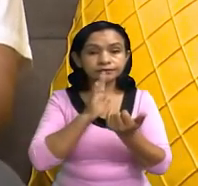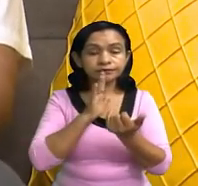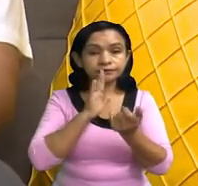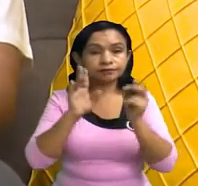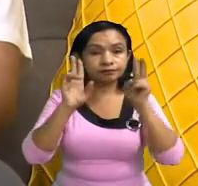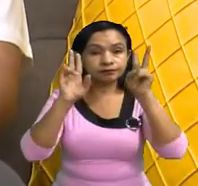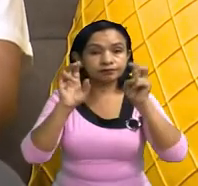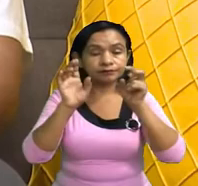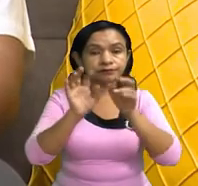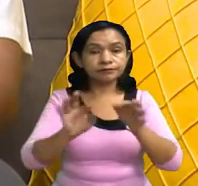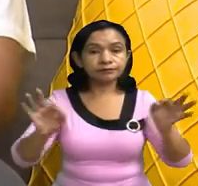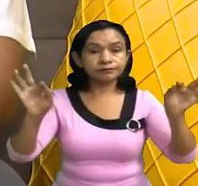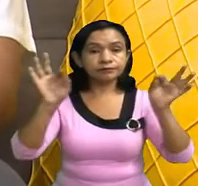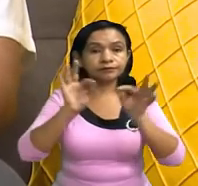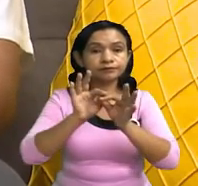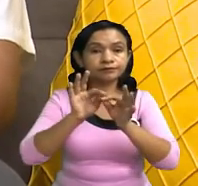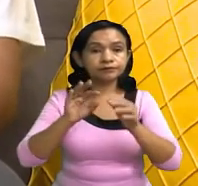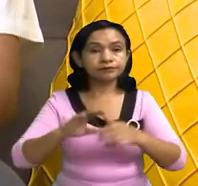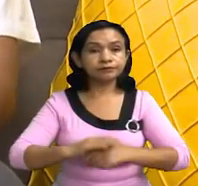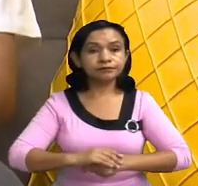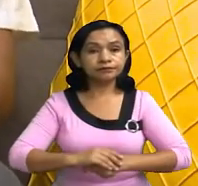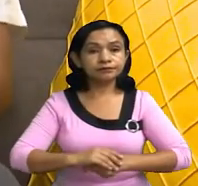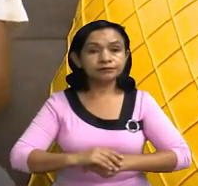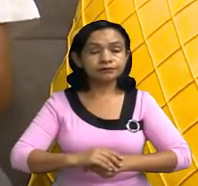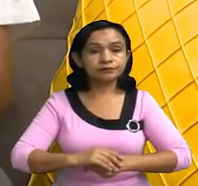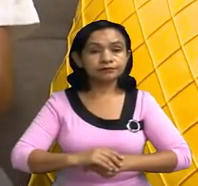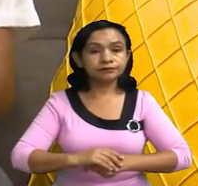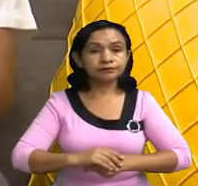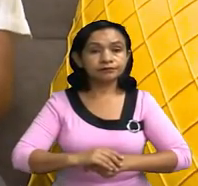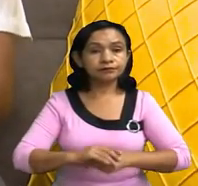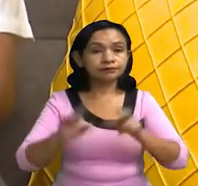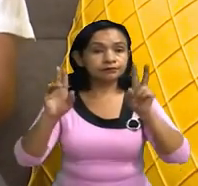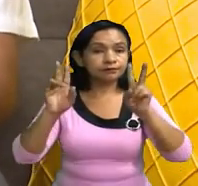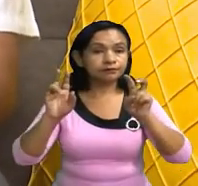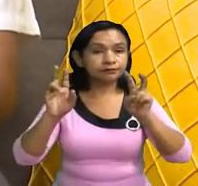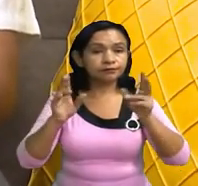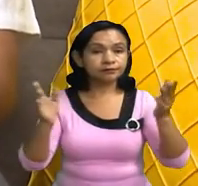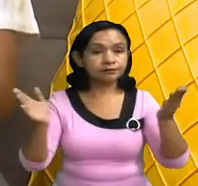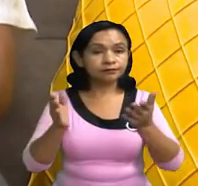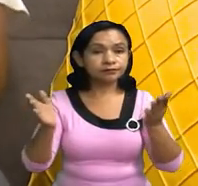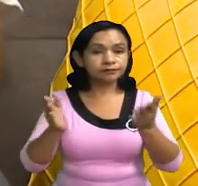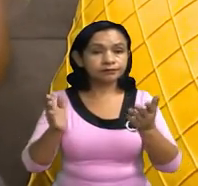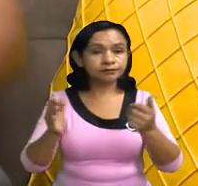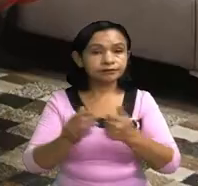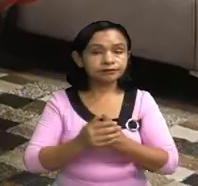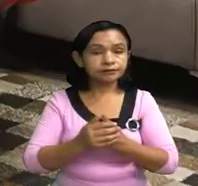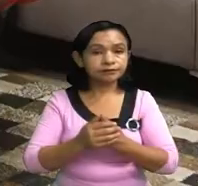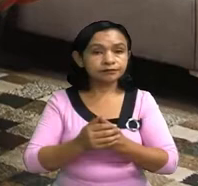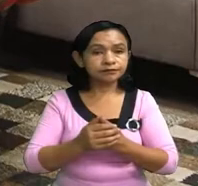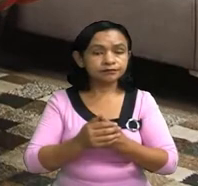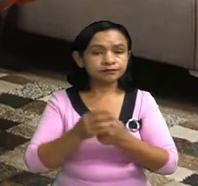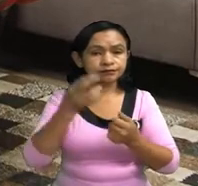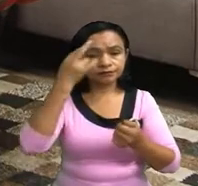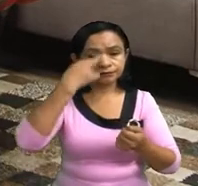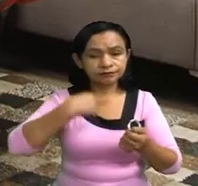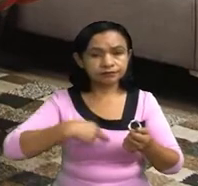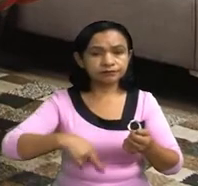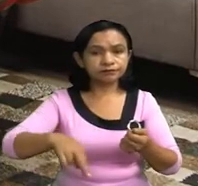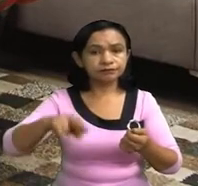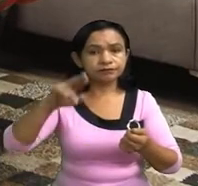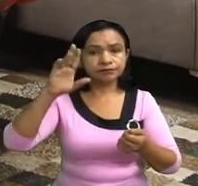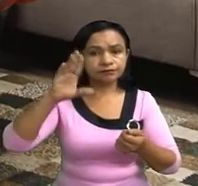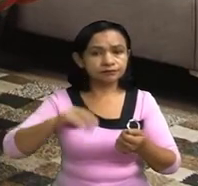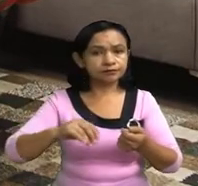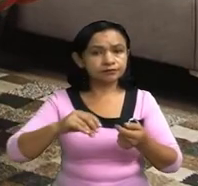tema bastante importante, y es esa especie como de apagón religioso que está viviendo la fe